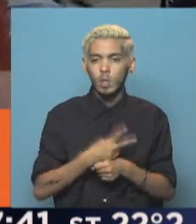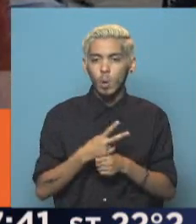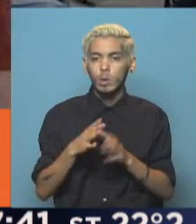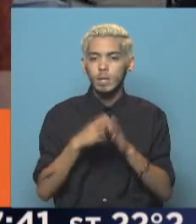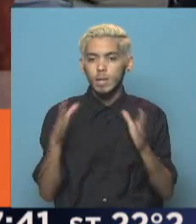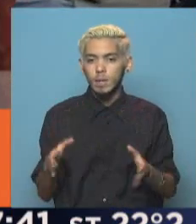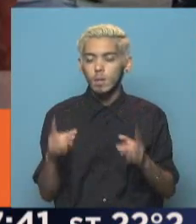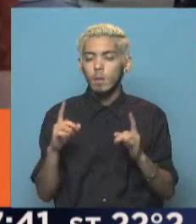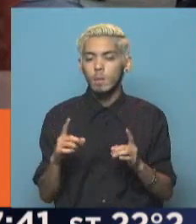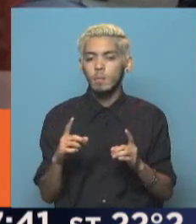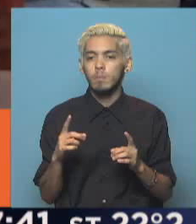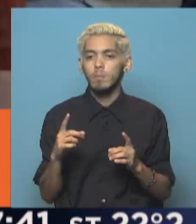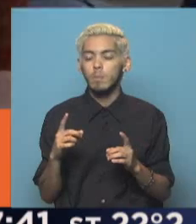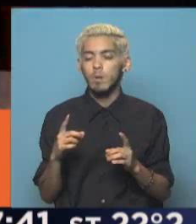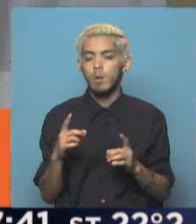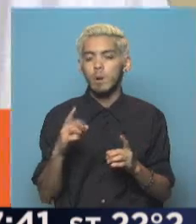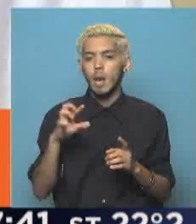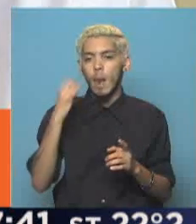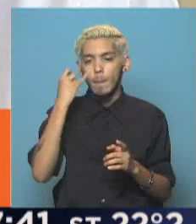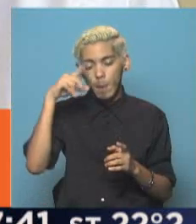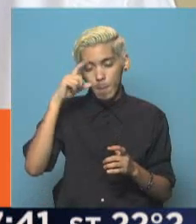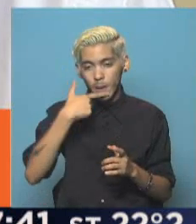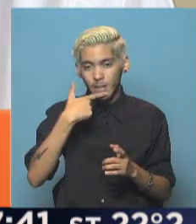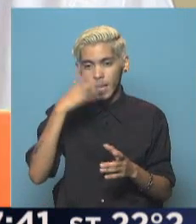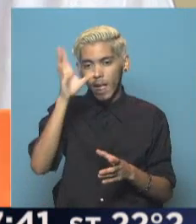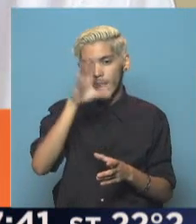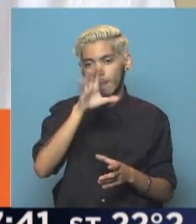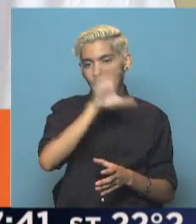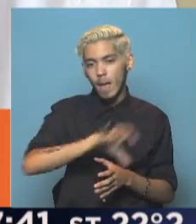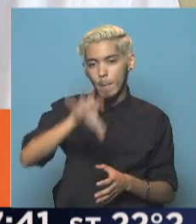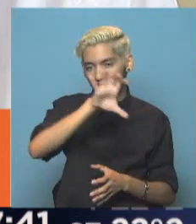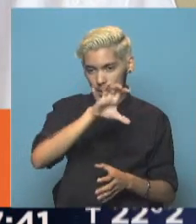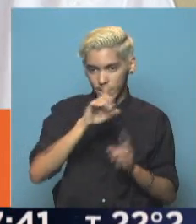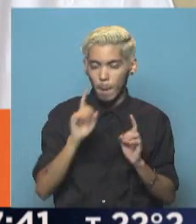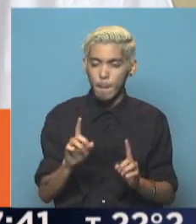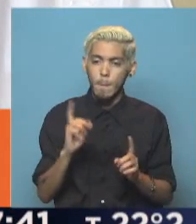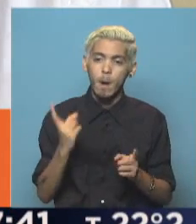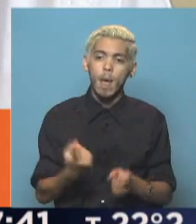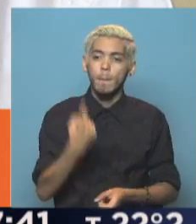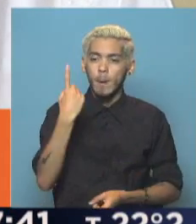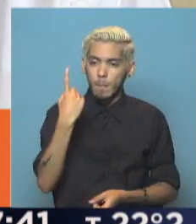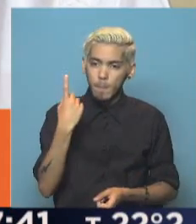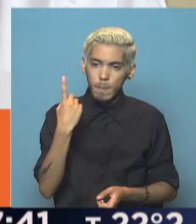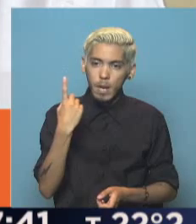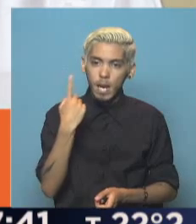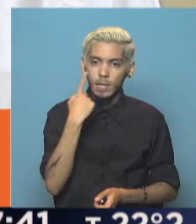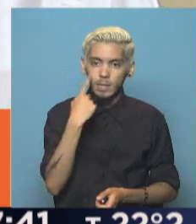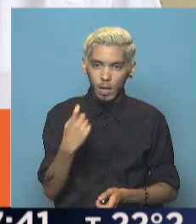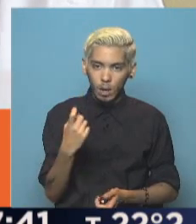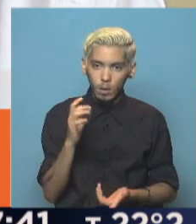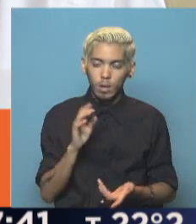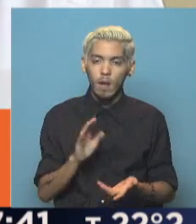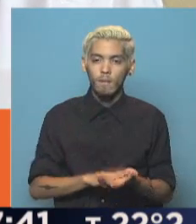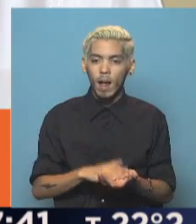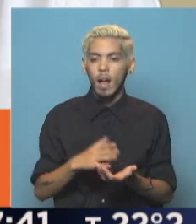pasado fueron las pymes del interior. Esas pymes fueron las primeras que sintieron el impacto de falta de